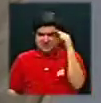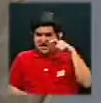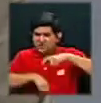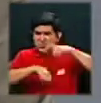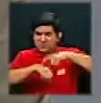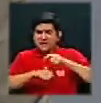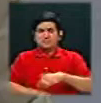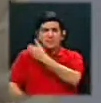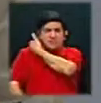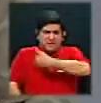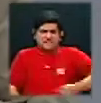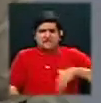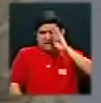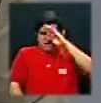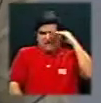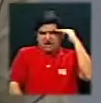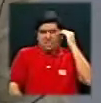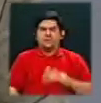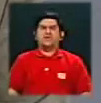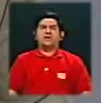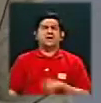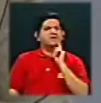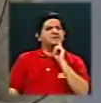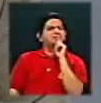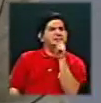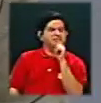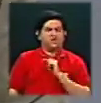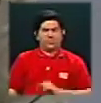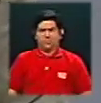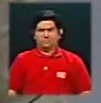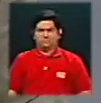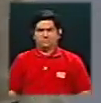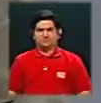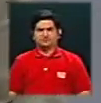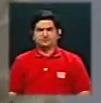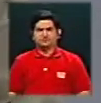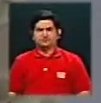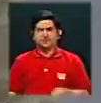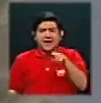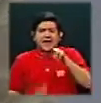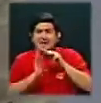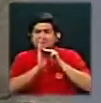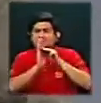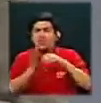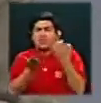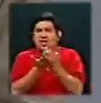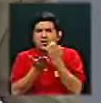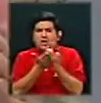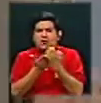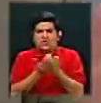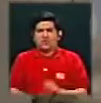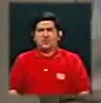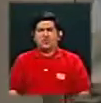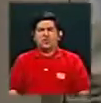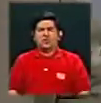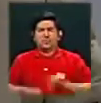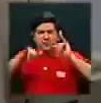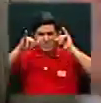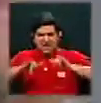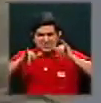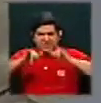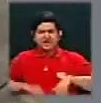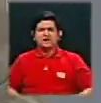de la presidenta Laura Chinchilla. Usted decía que hay... que este modelo económico que ha venido imperando en las